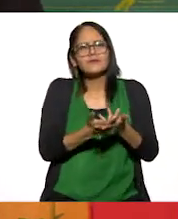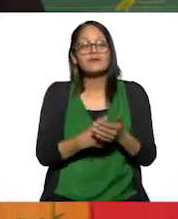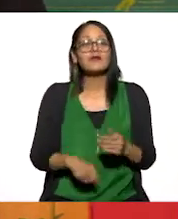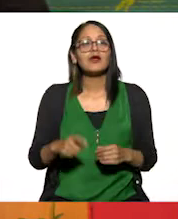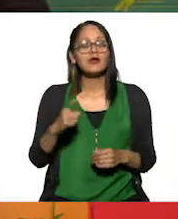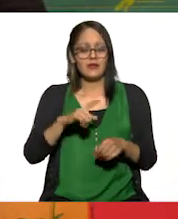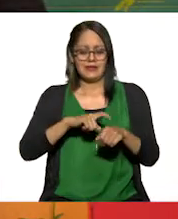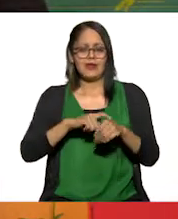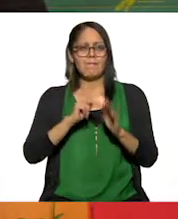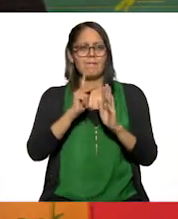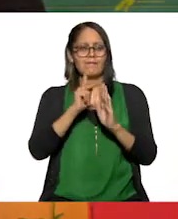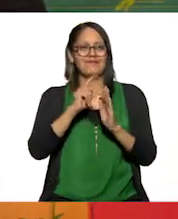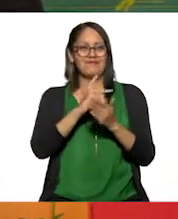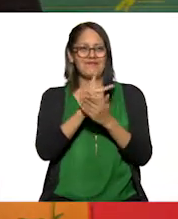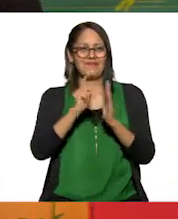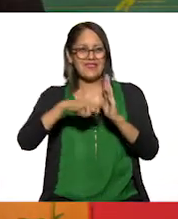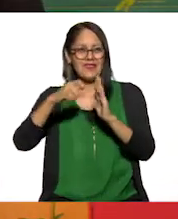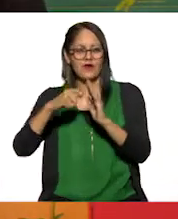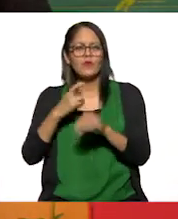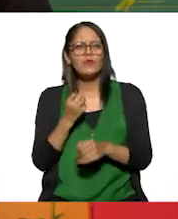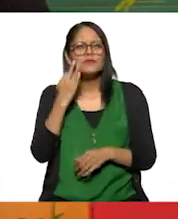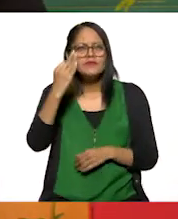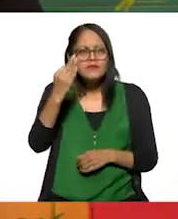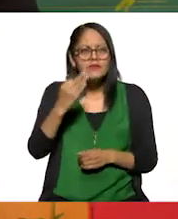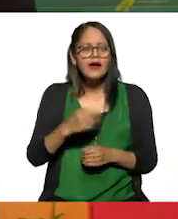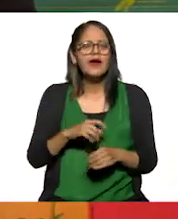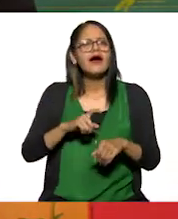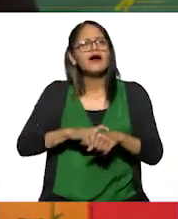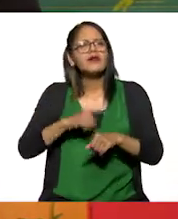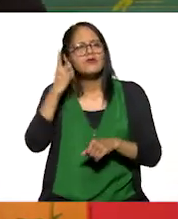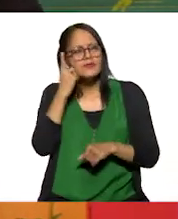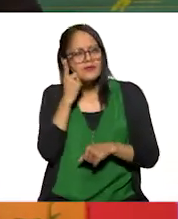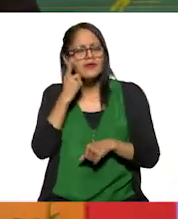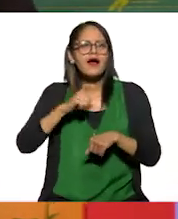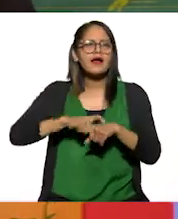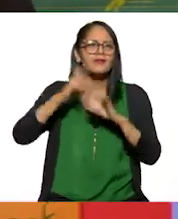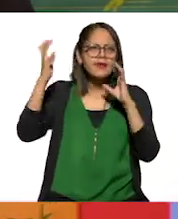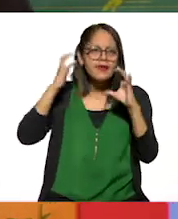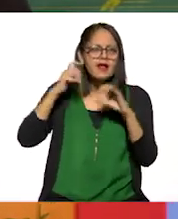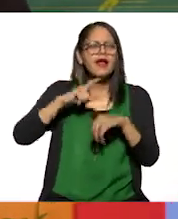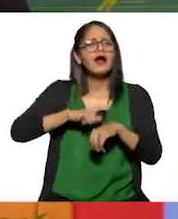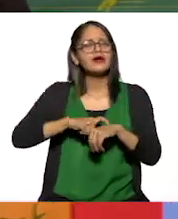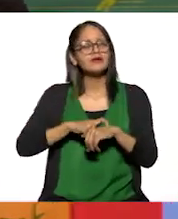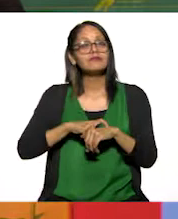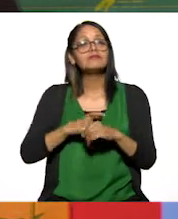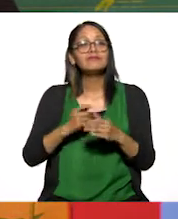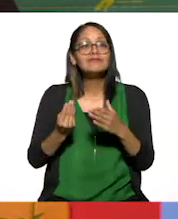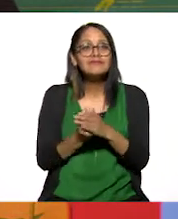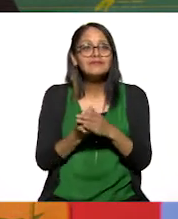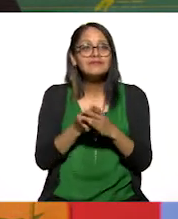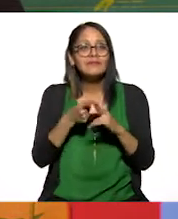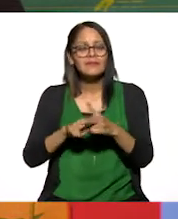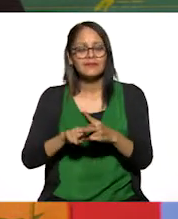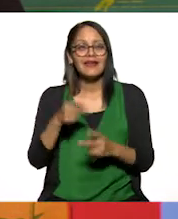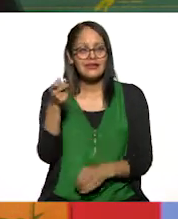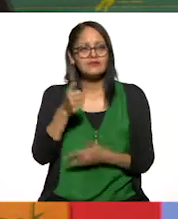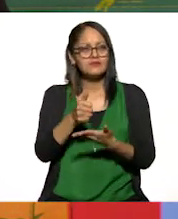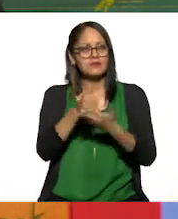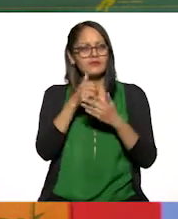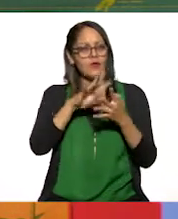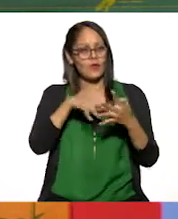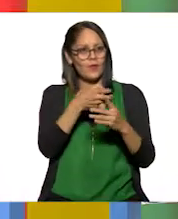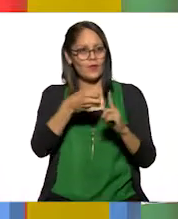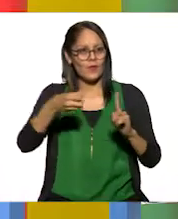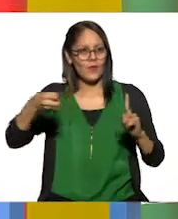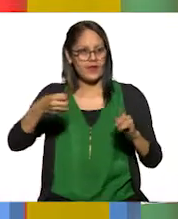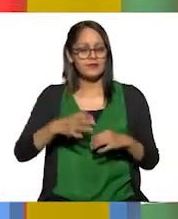gusta? ¿A qué hora me tengo que bañar? ¿A qué hora me tengo que dormir? ¿A qué hora inician mis clases? Todo eso utilizamos el tiempo y eso nos ayuda a organizarnos. ¿Quieres